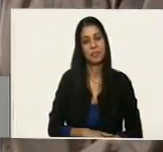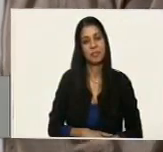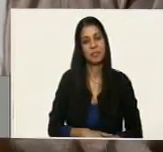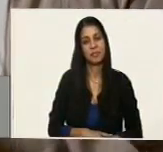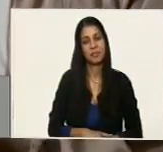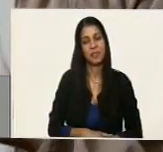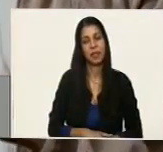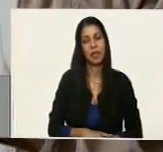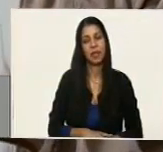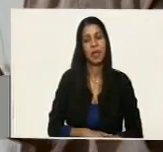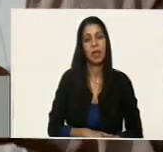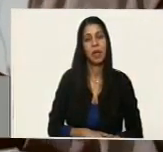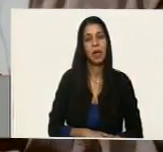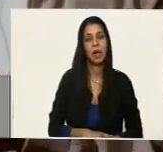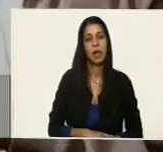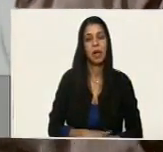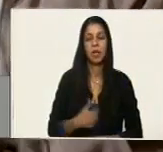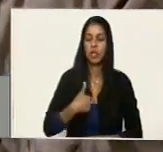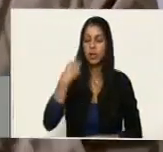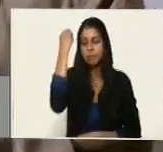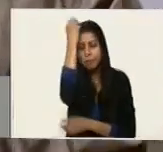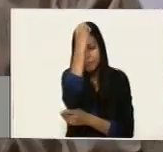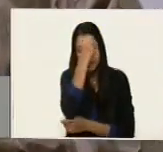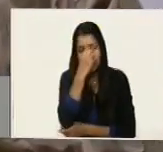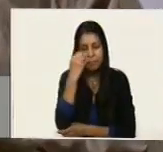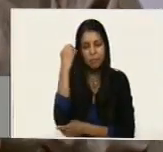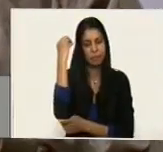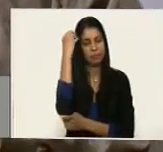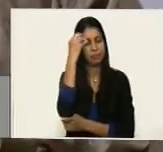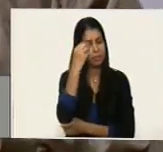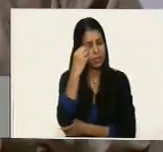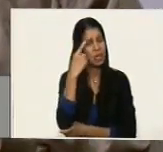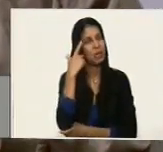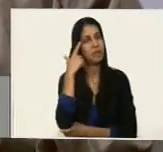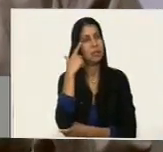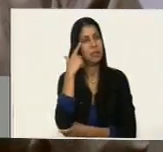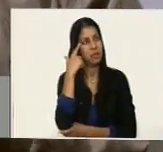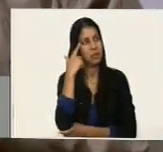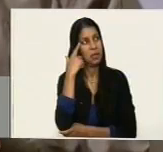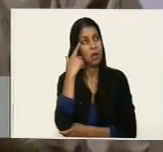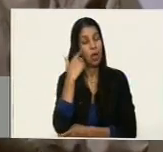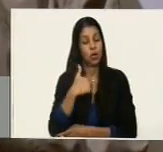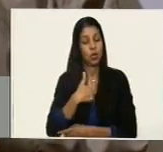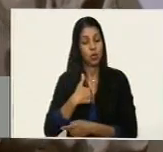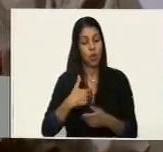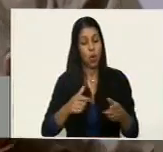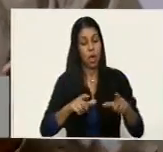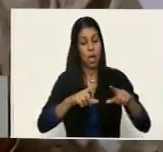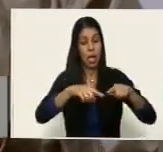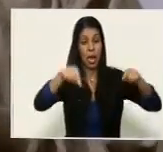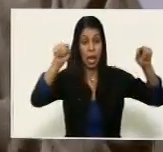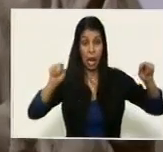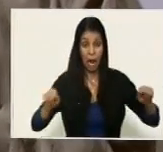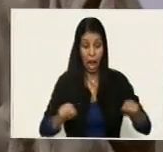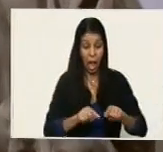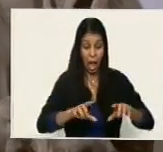Yo decía, yo me puse a revisar, porque me di cuenta cuando abrí mi caja de CLAP